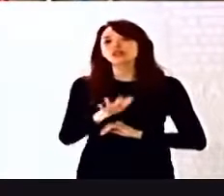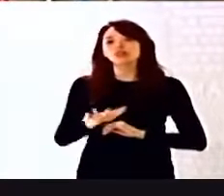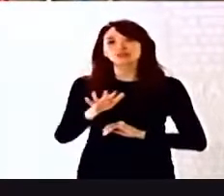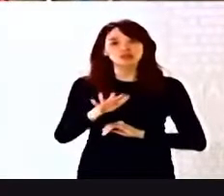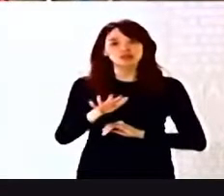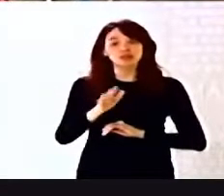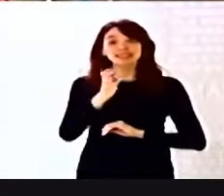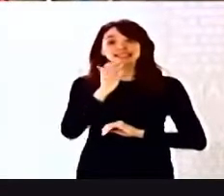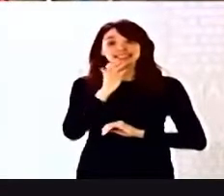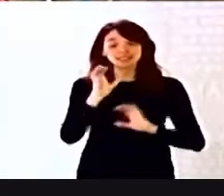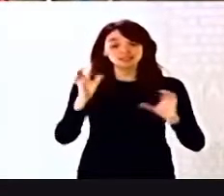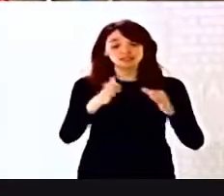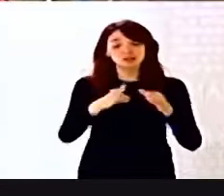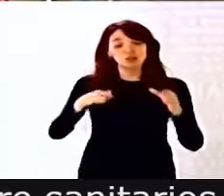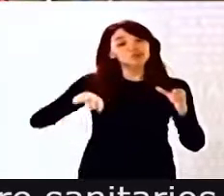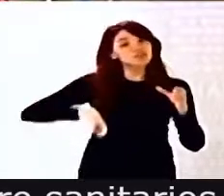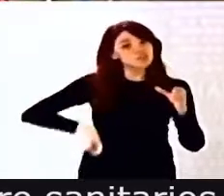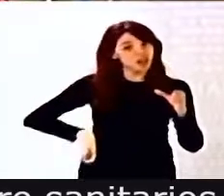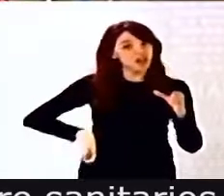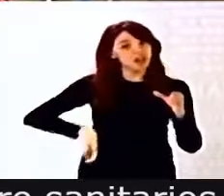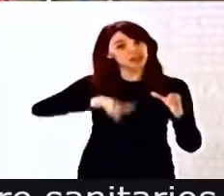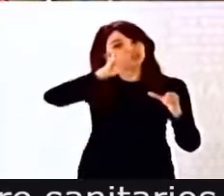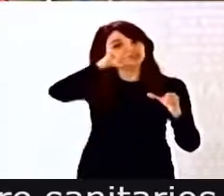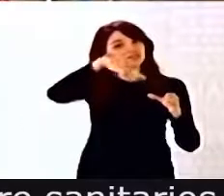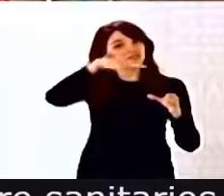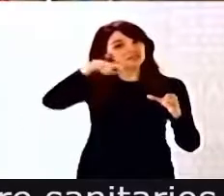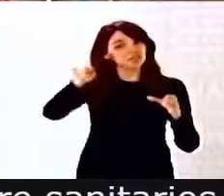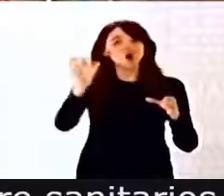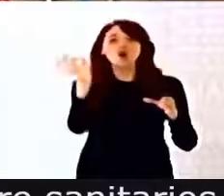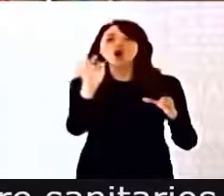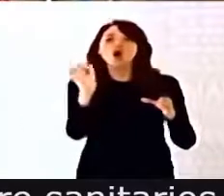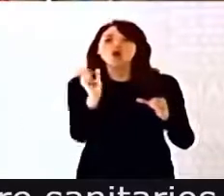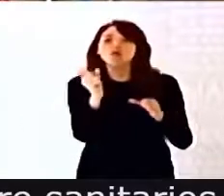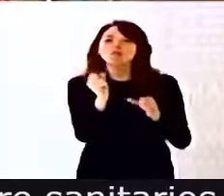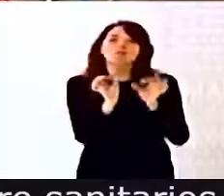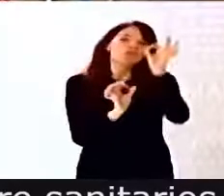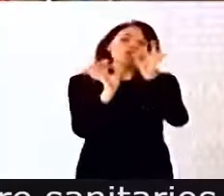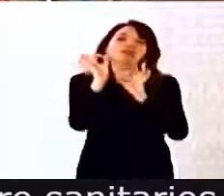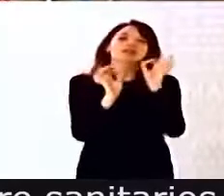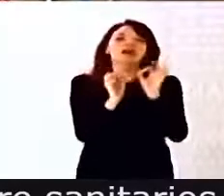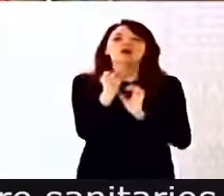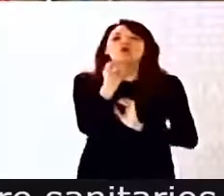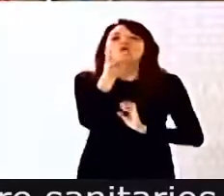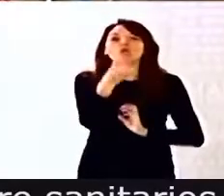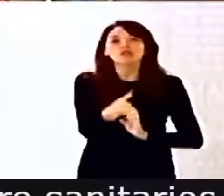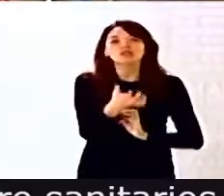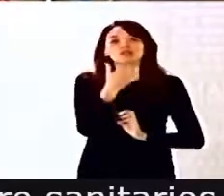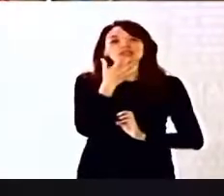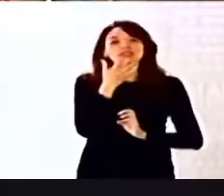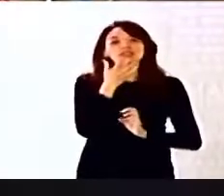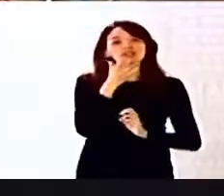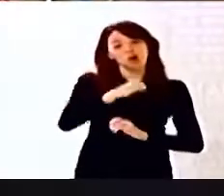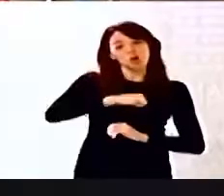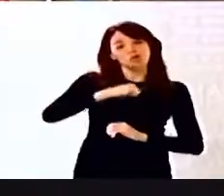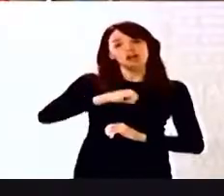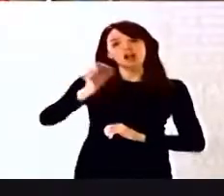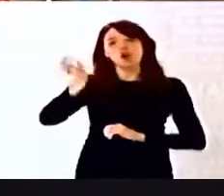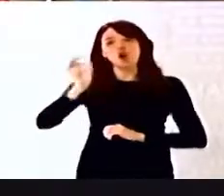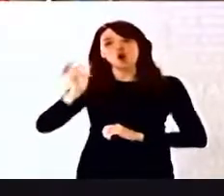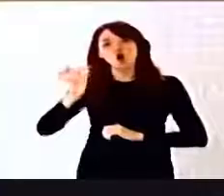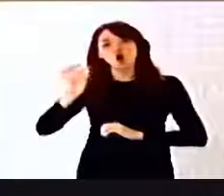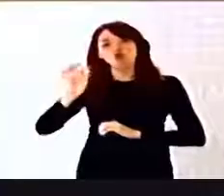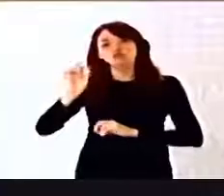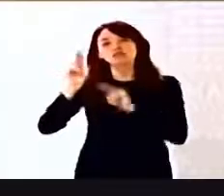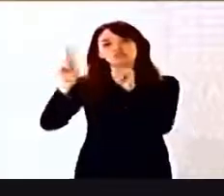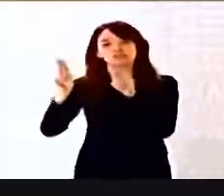qué porcentaje aproximado entre sanitarios y personal que trabaja en las residencias de mayores. Si tiene ese dato. No,